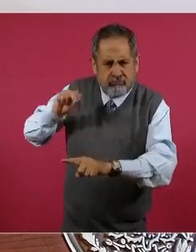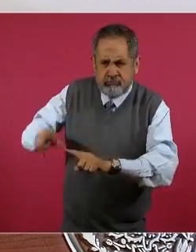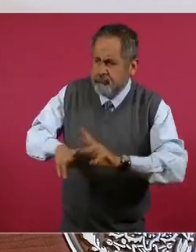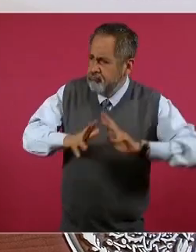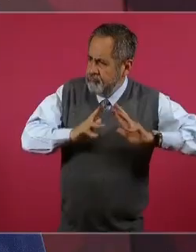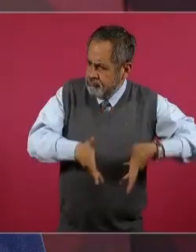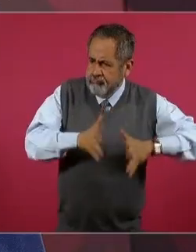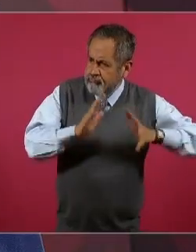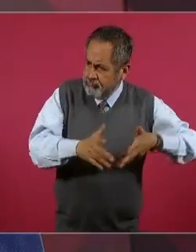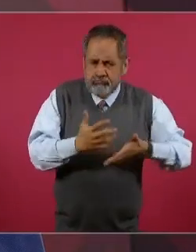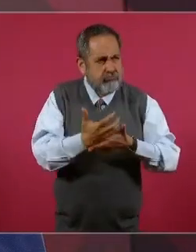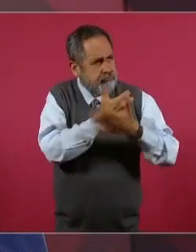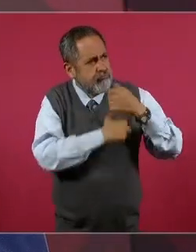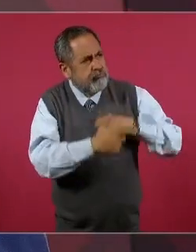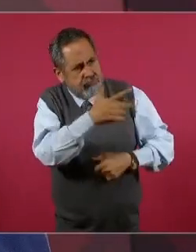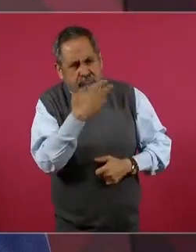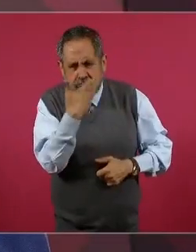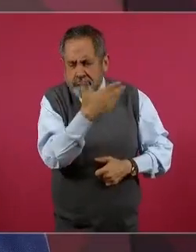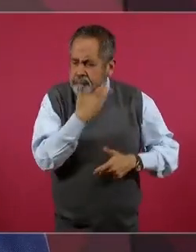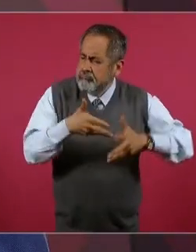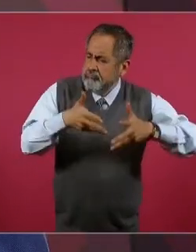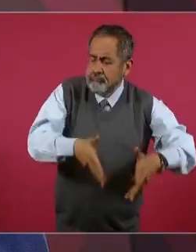al Poder Judicial.